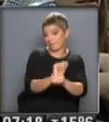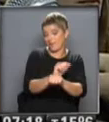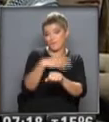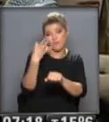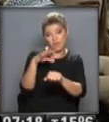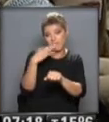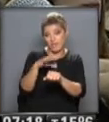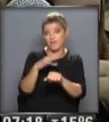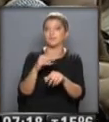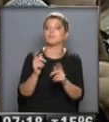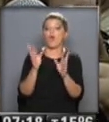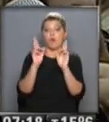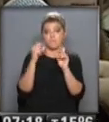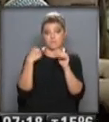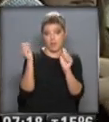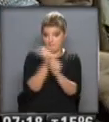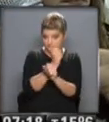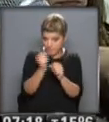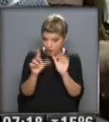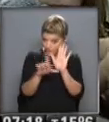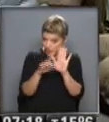se apruebe, como también